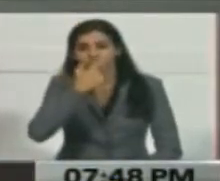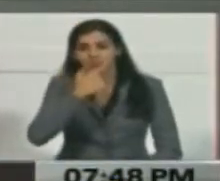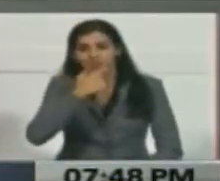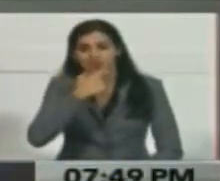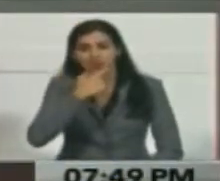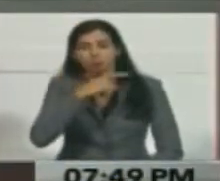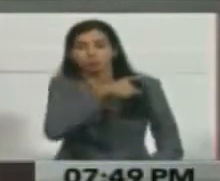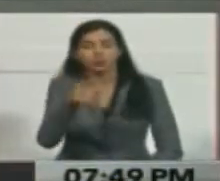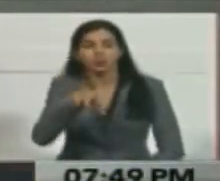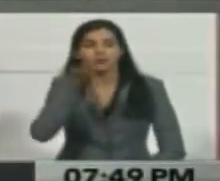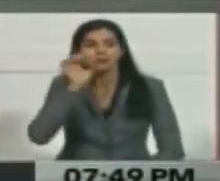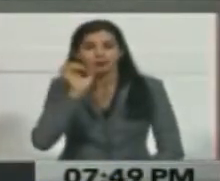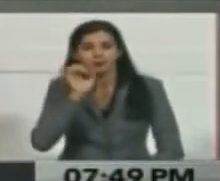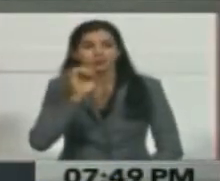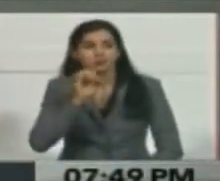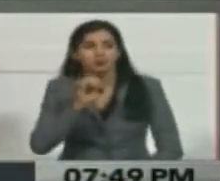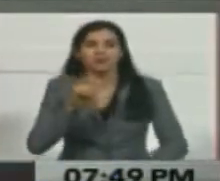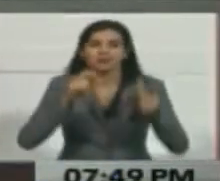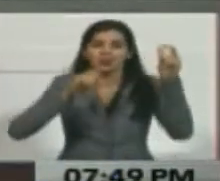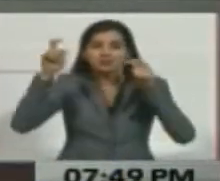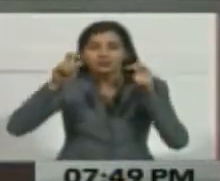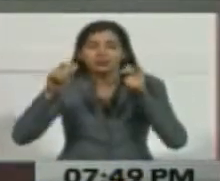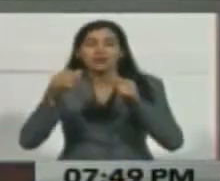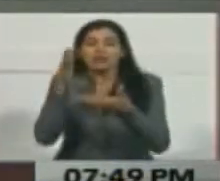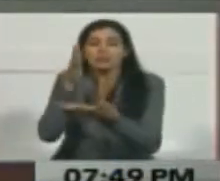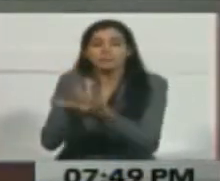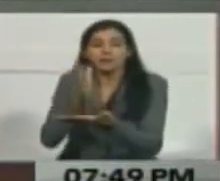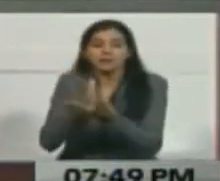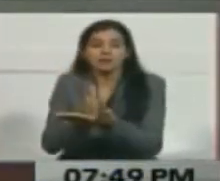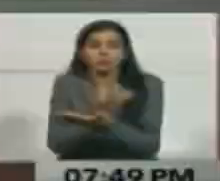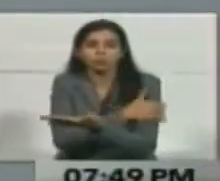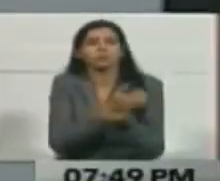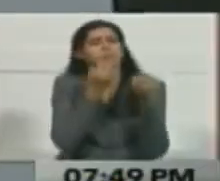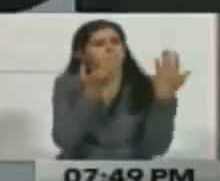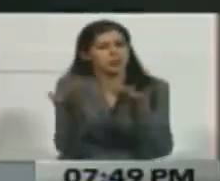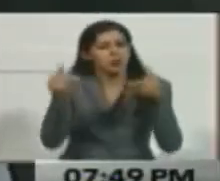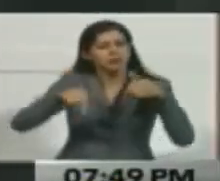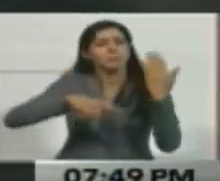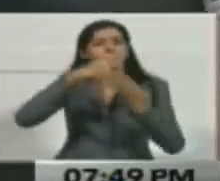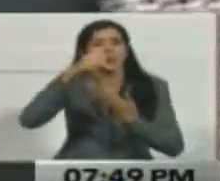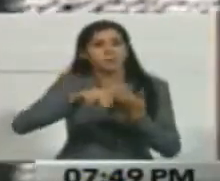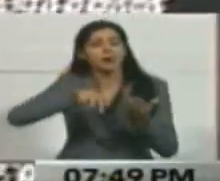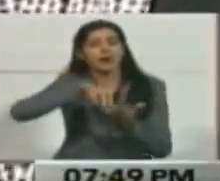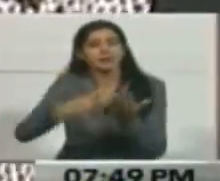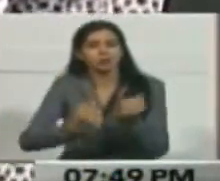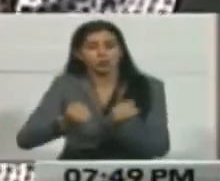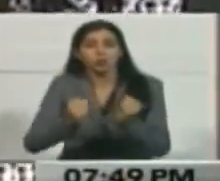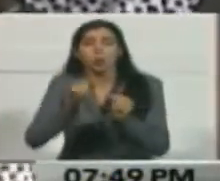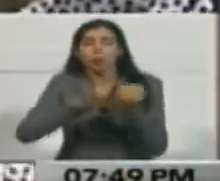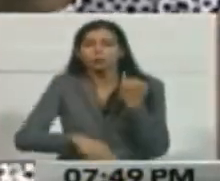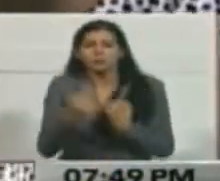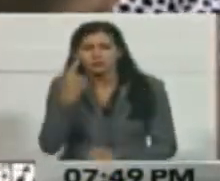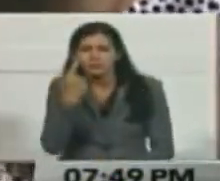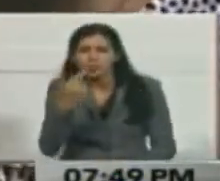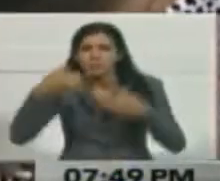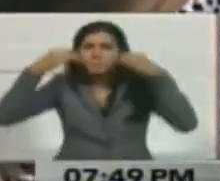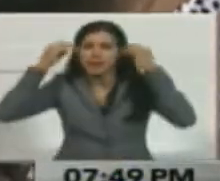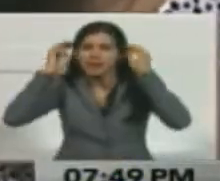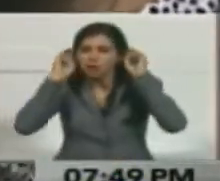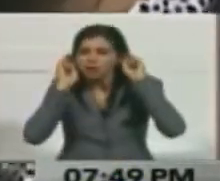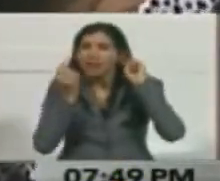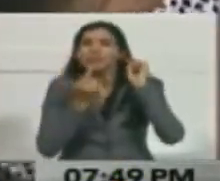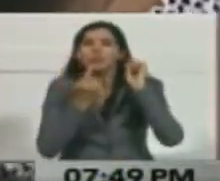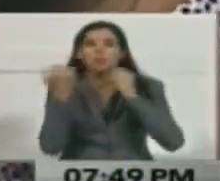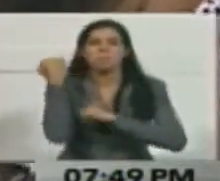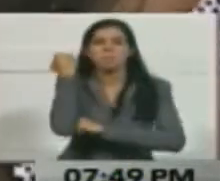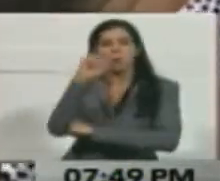y analizado por chavistas, independientes y opositores. Todos son bienvenidos en Cayendo y Corriendo, pero la última vez que nosotros escuchamos desobediencia